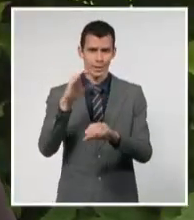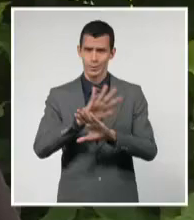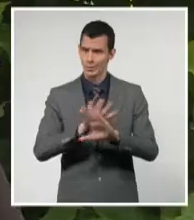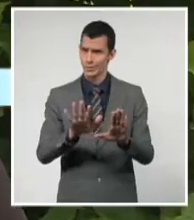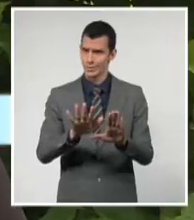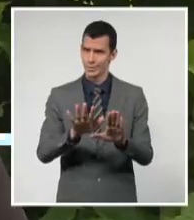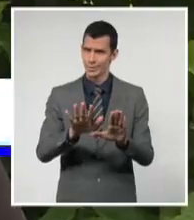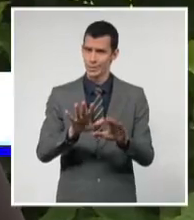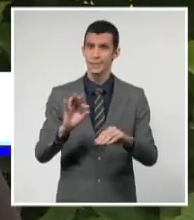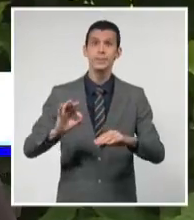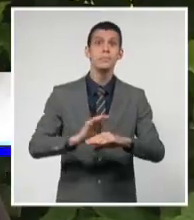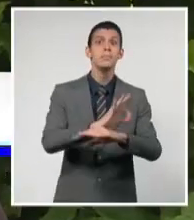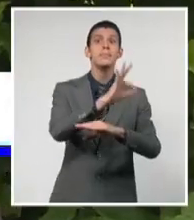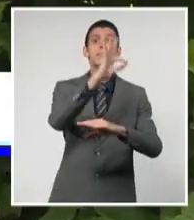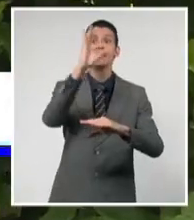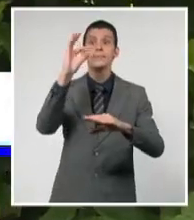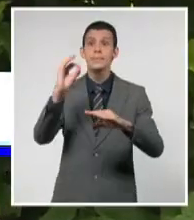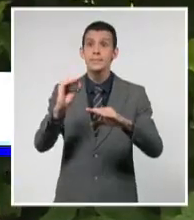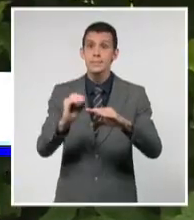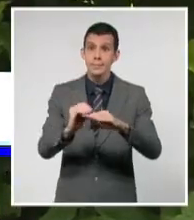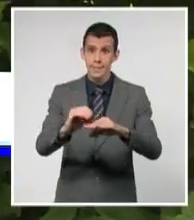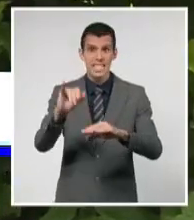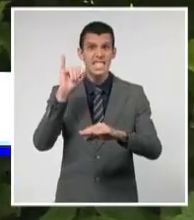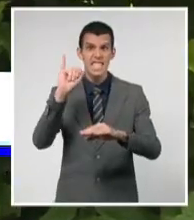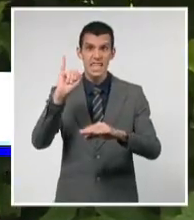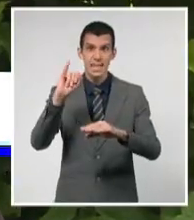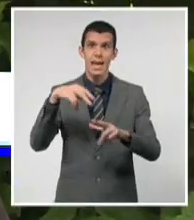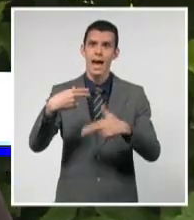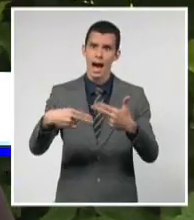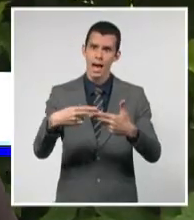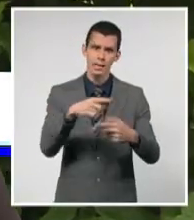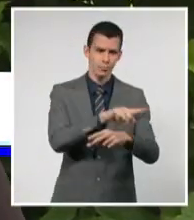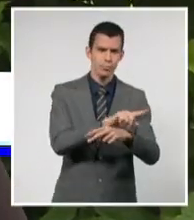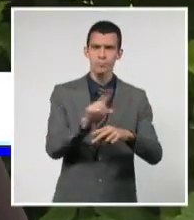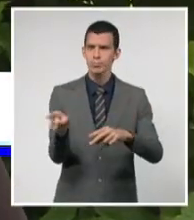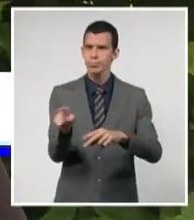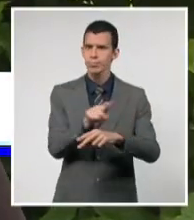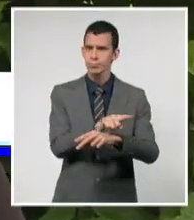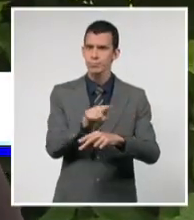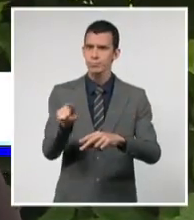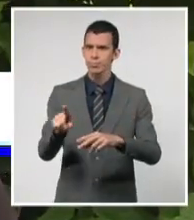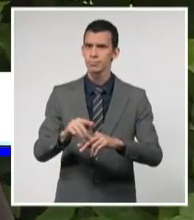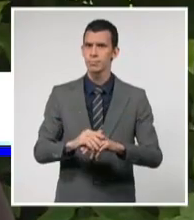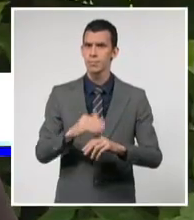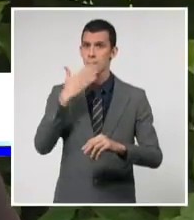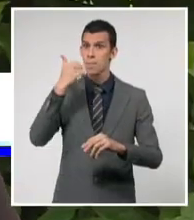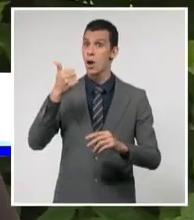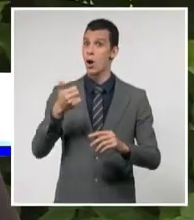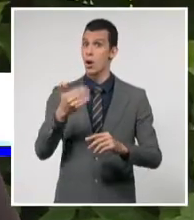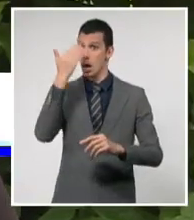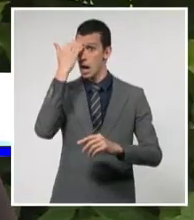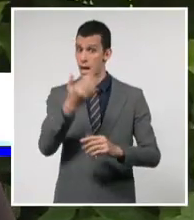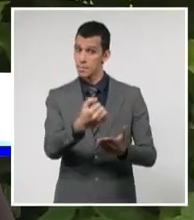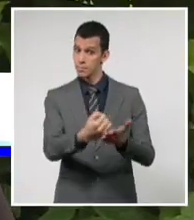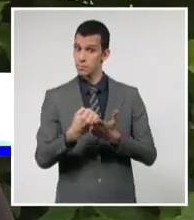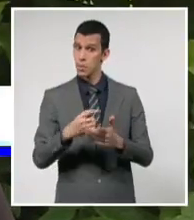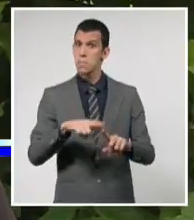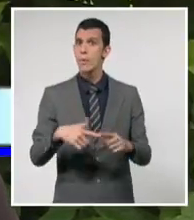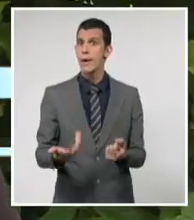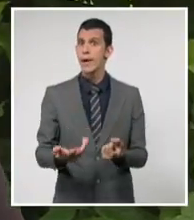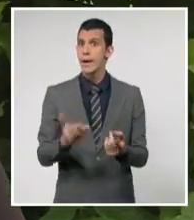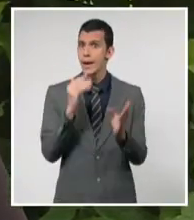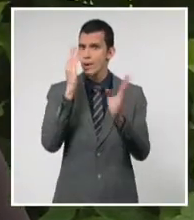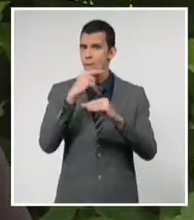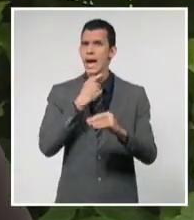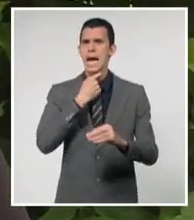algo grandioso porque nos ha permitido que nuestros pantristas no tengan contacto directo con los trabajadores que tenemos aquí en el centro